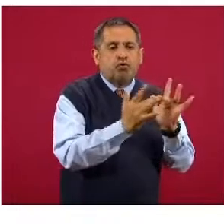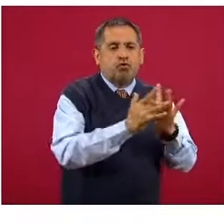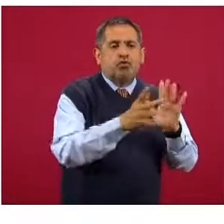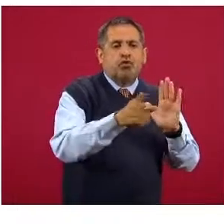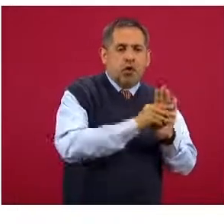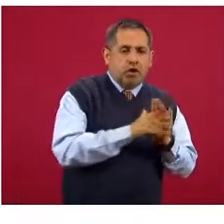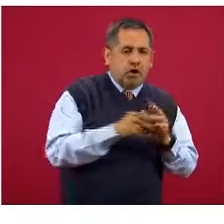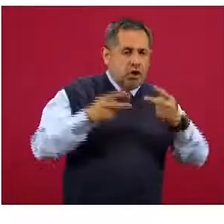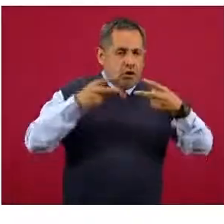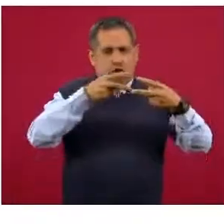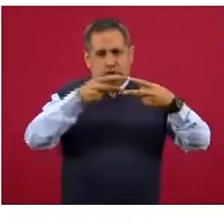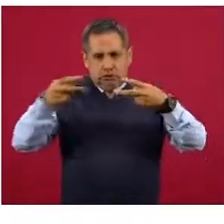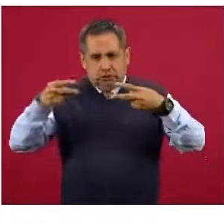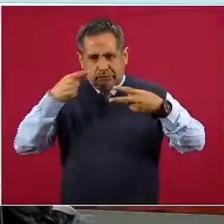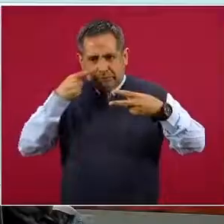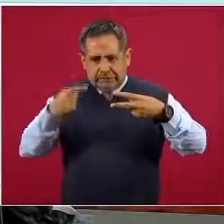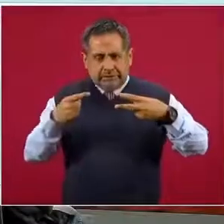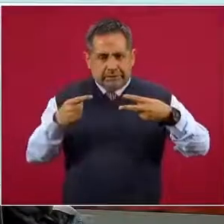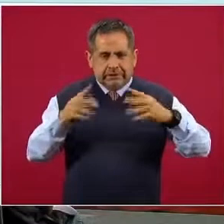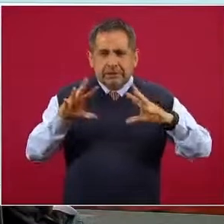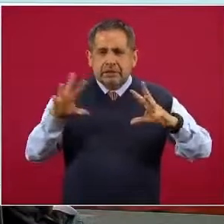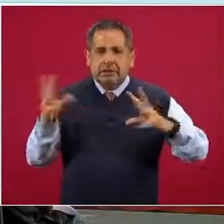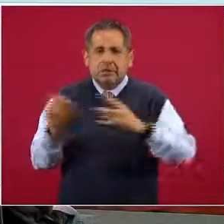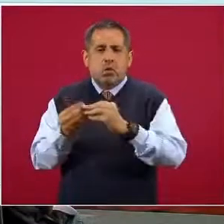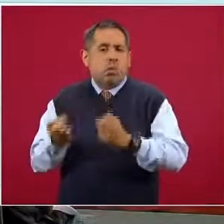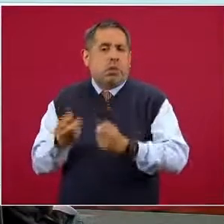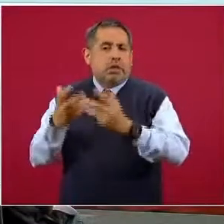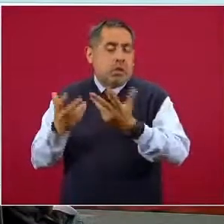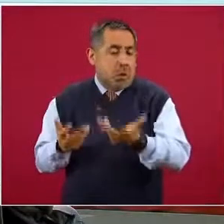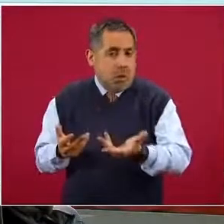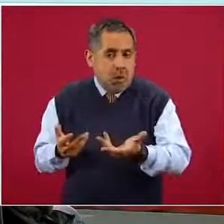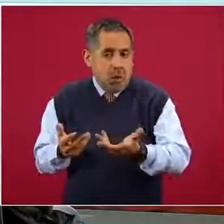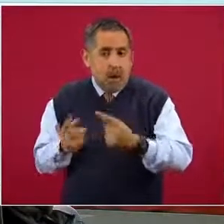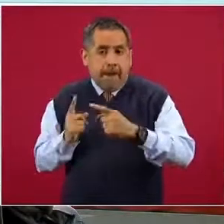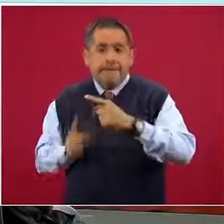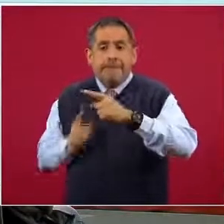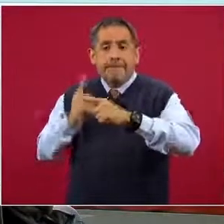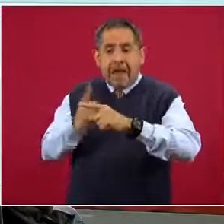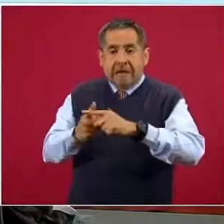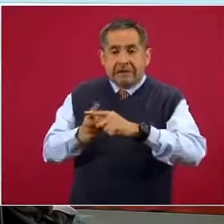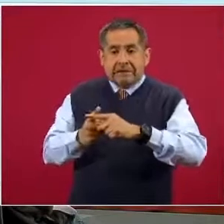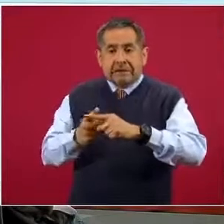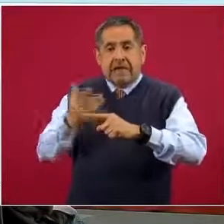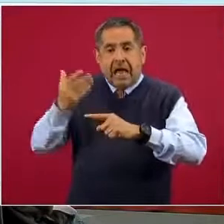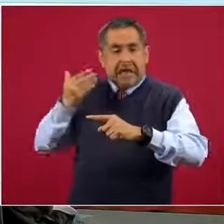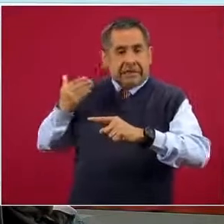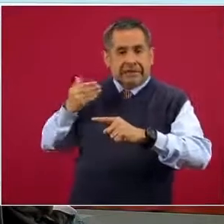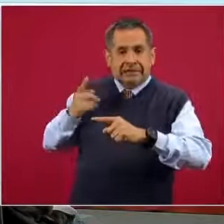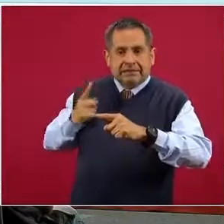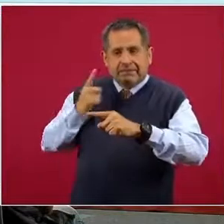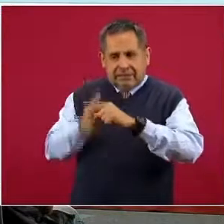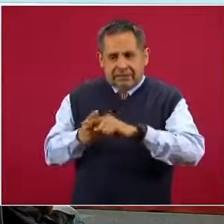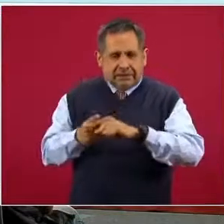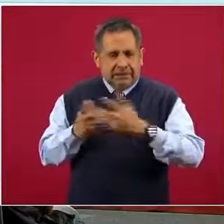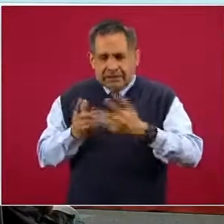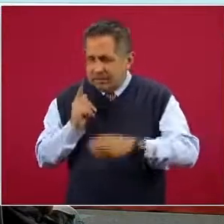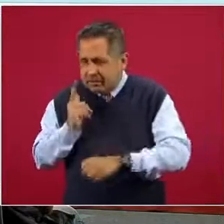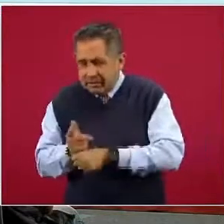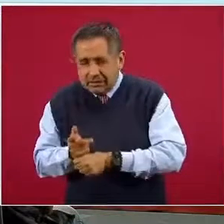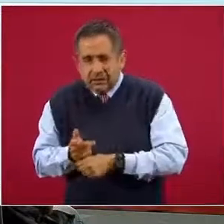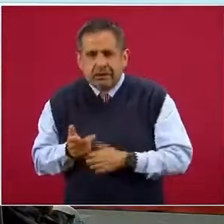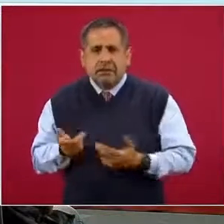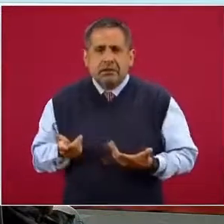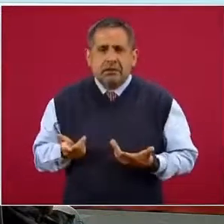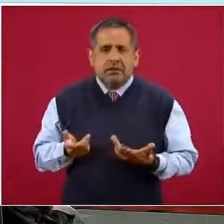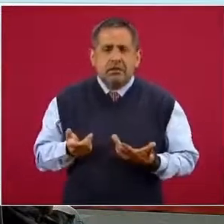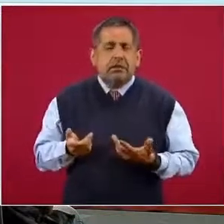de la dictaminación, el total que ellas representan, que sumadas a las que ya teníamos por la vía del diagnóstico por